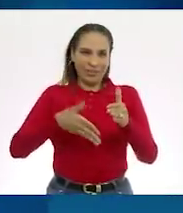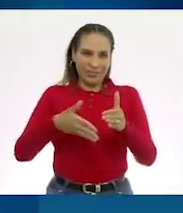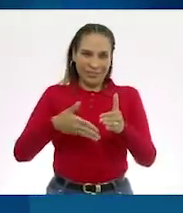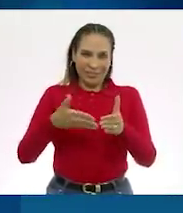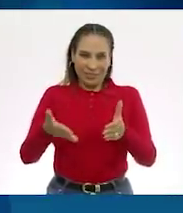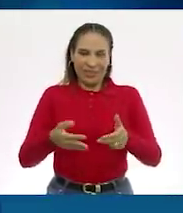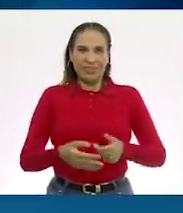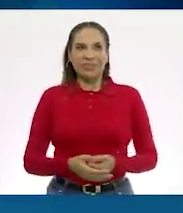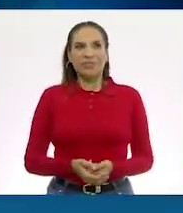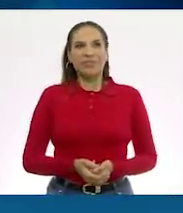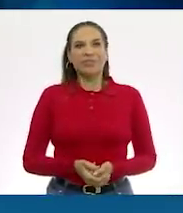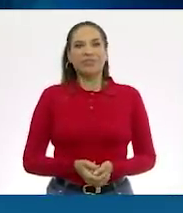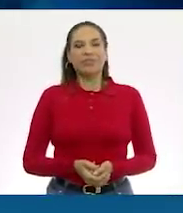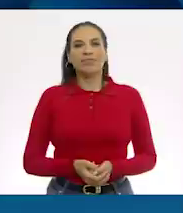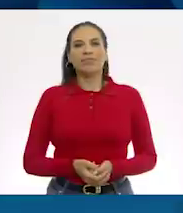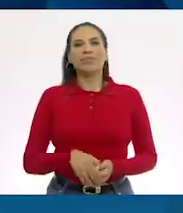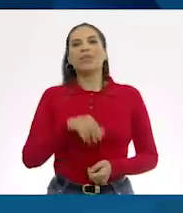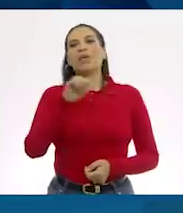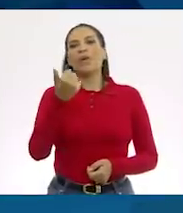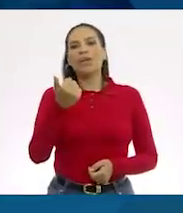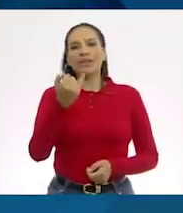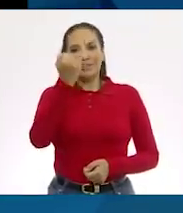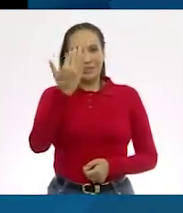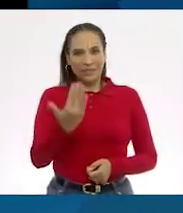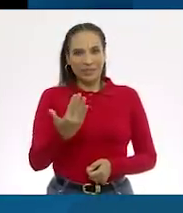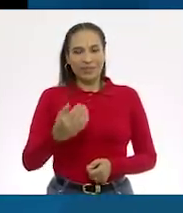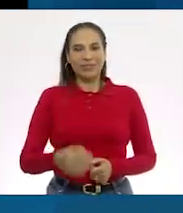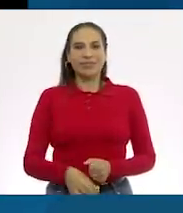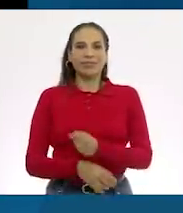cocinando. Vamos con la siguiente imagen.